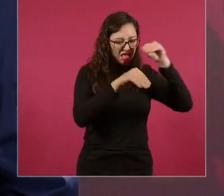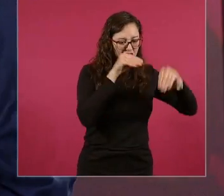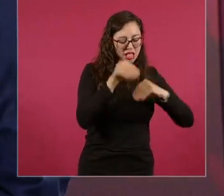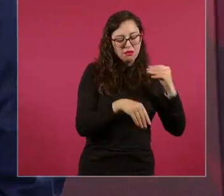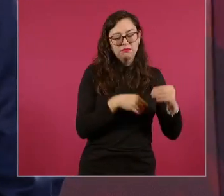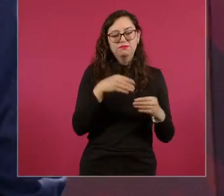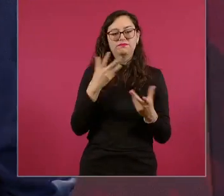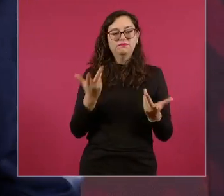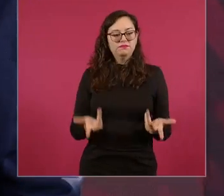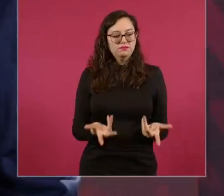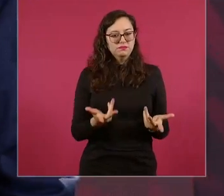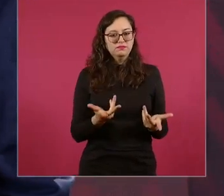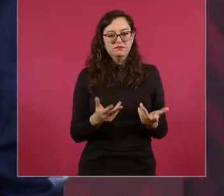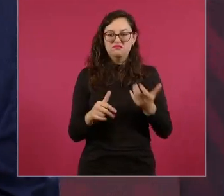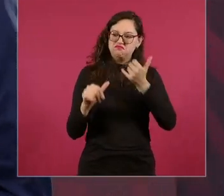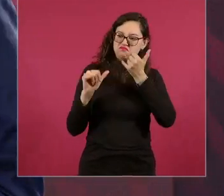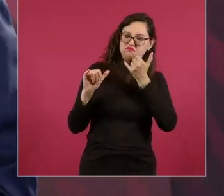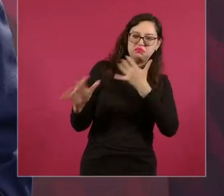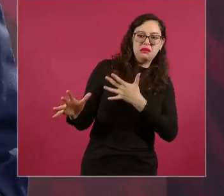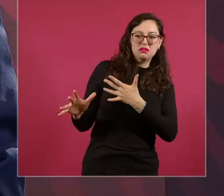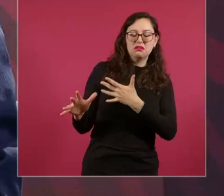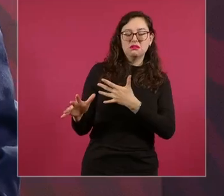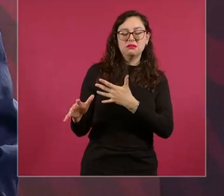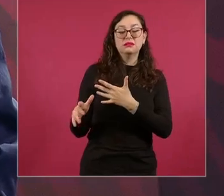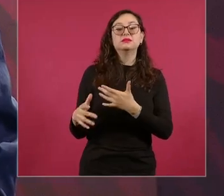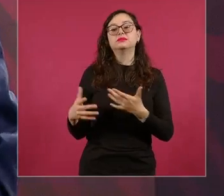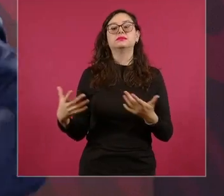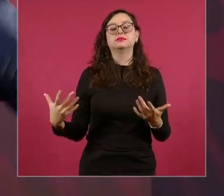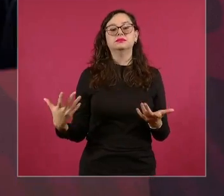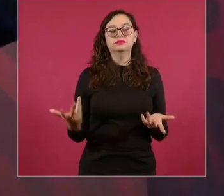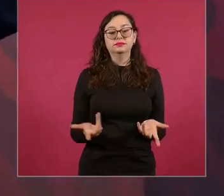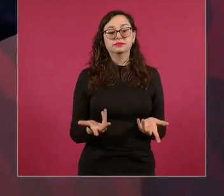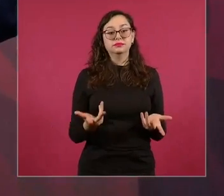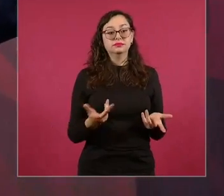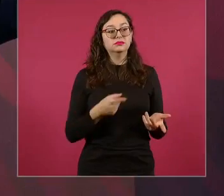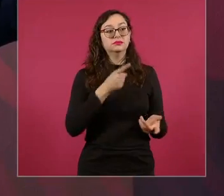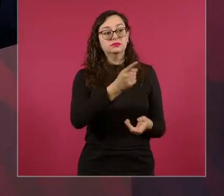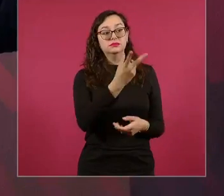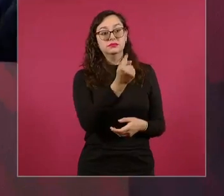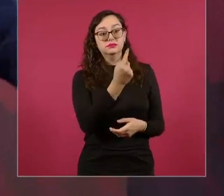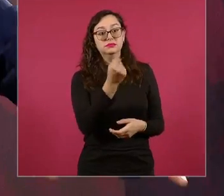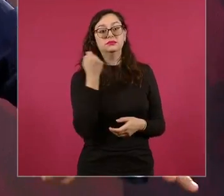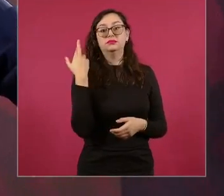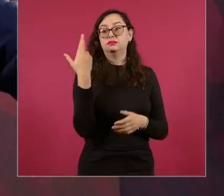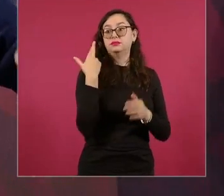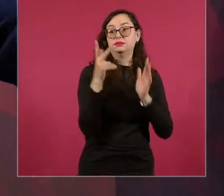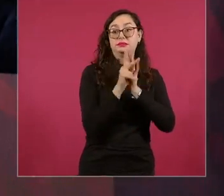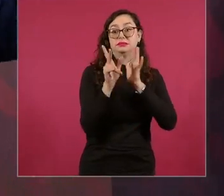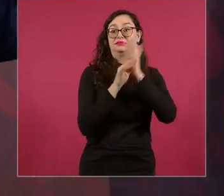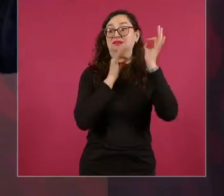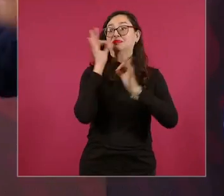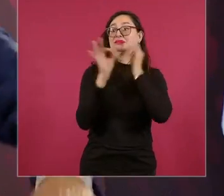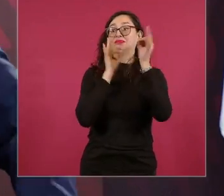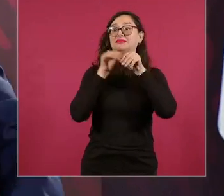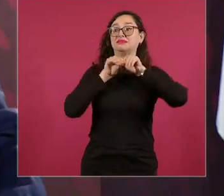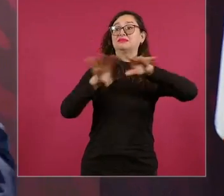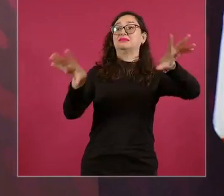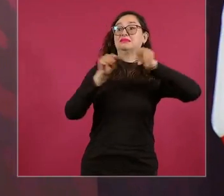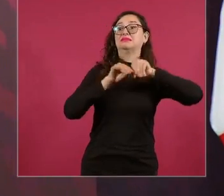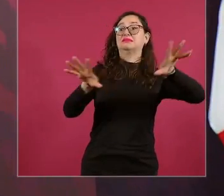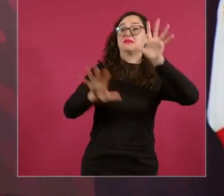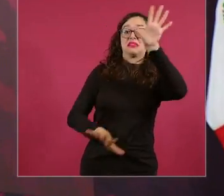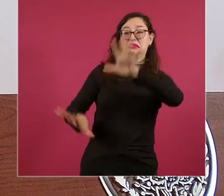con relleno de urnas, con y con toda una campaña mediática y una guerra sucia,